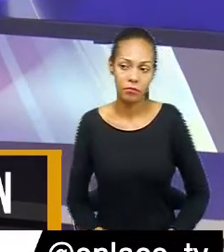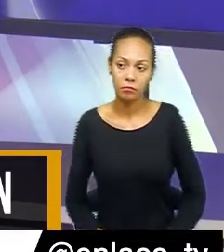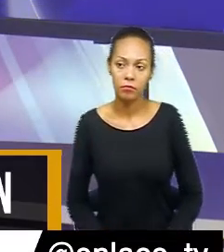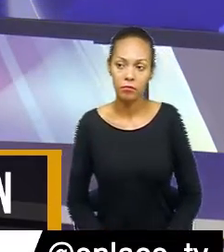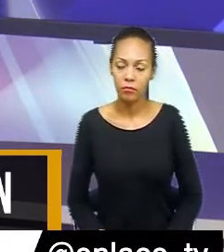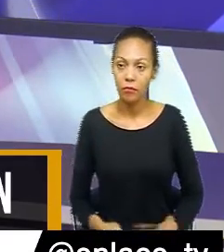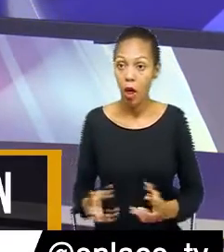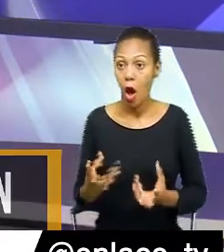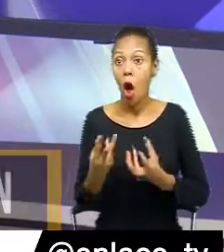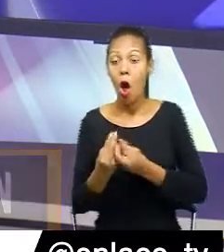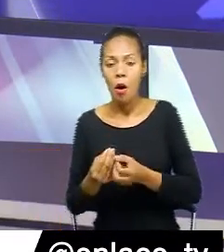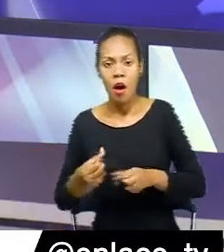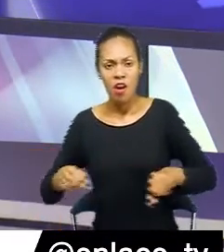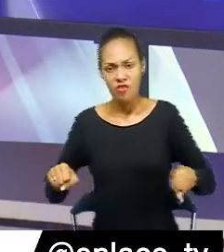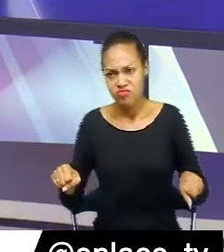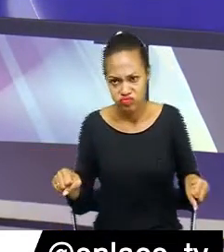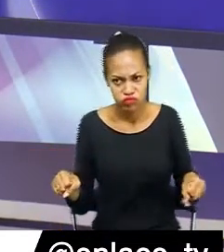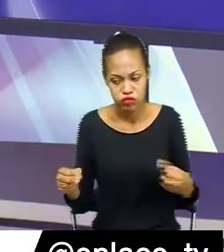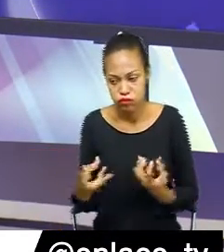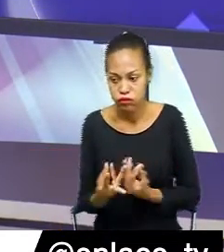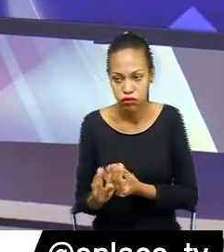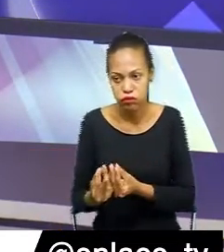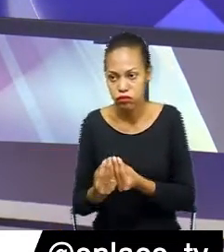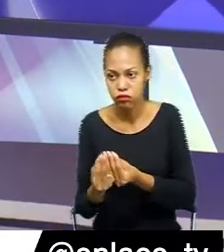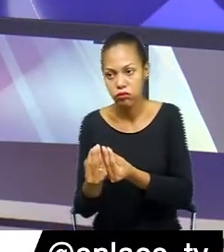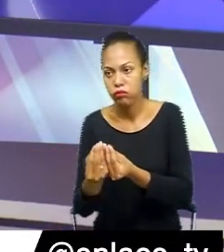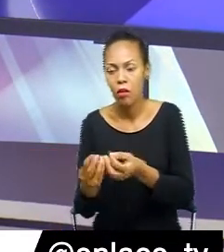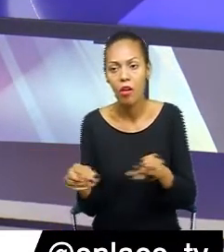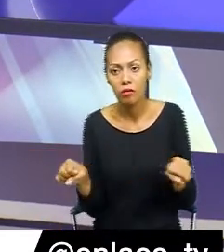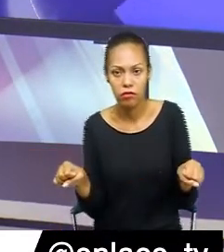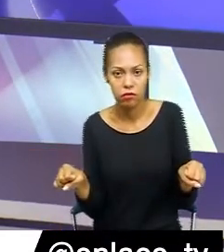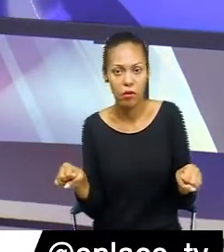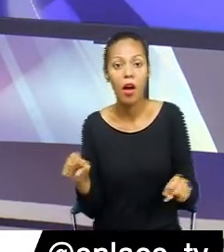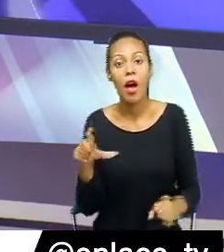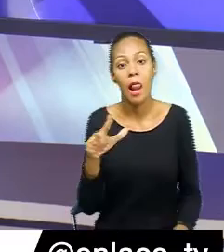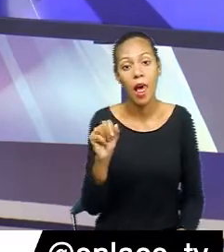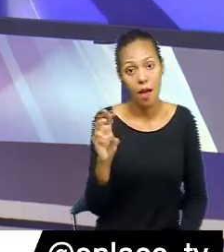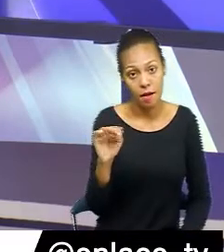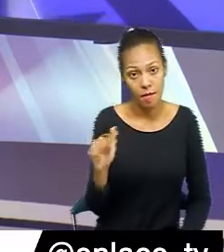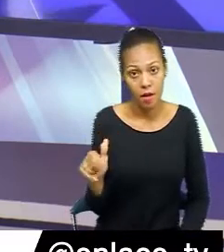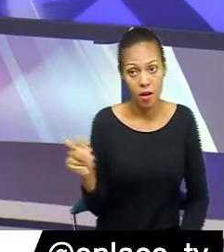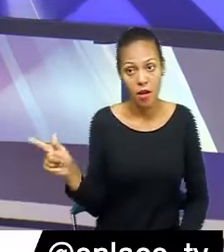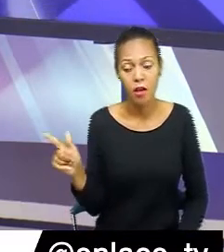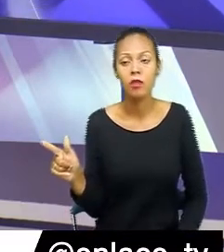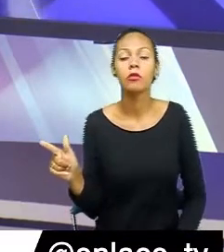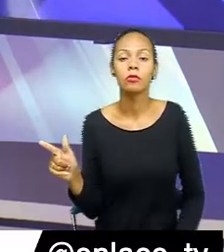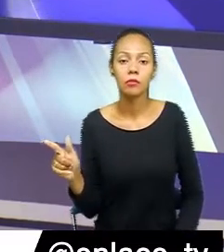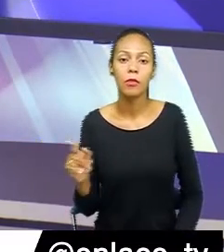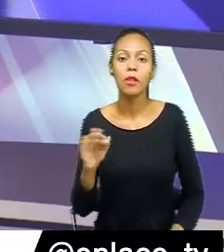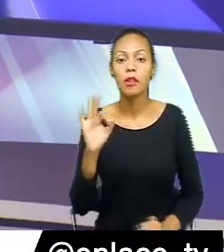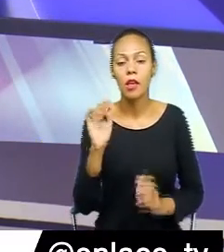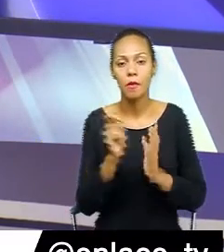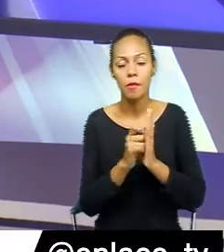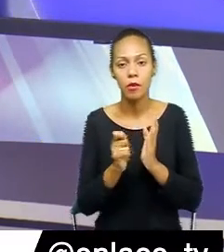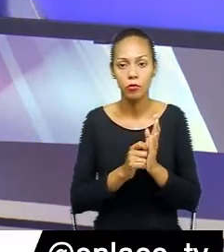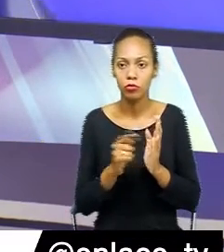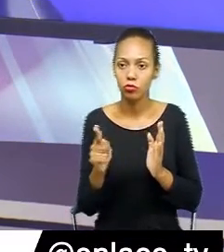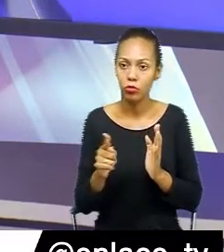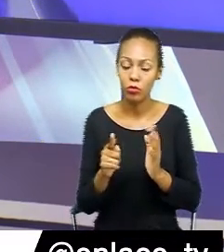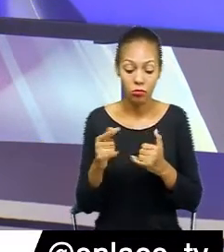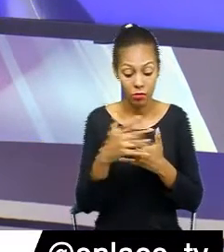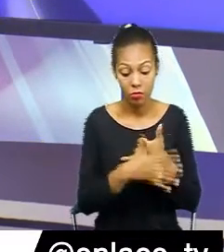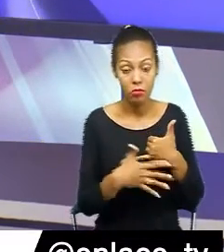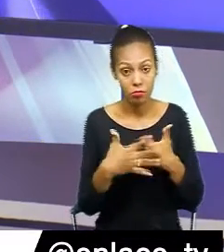de Motociclistas LAMA Latinoamérica realizará en nuestra ciudad el tercer rally nacional. Este